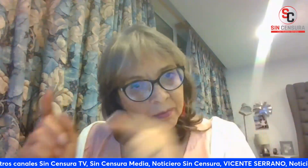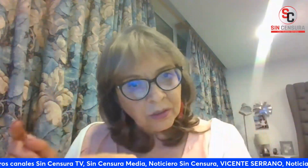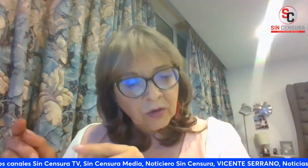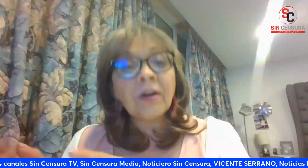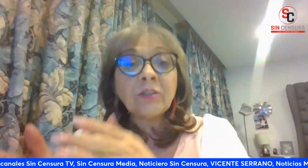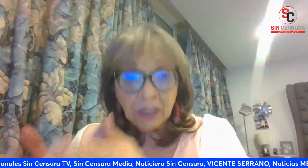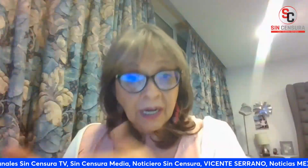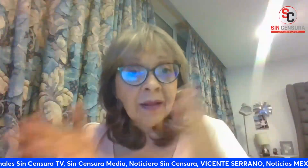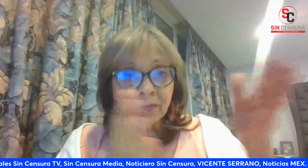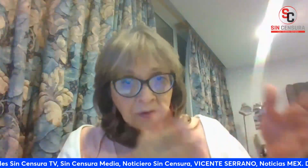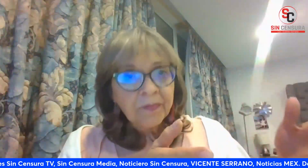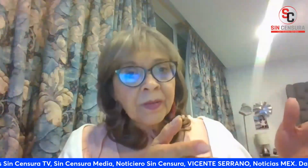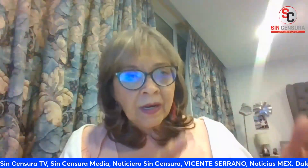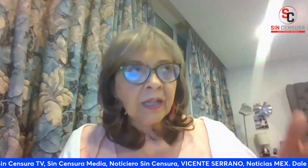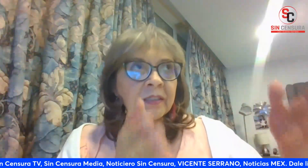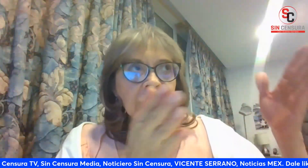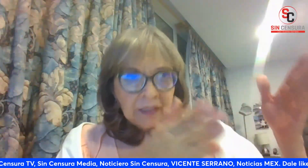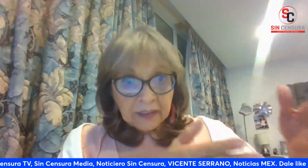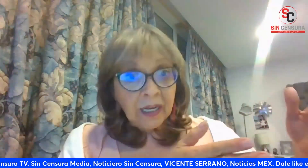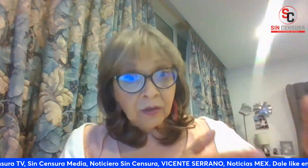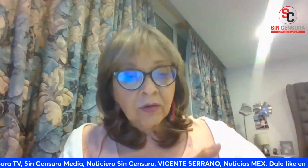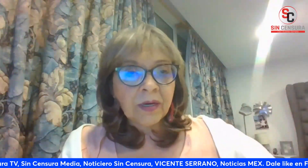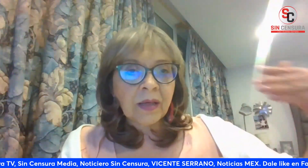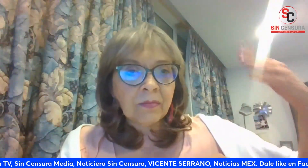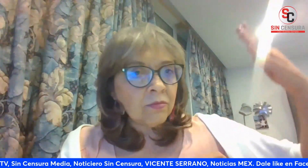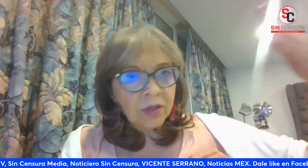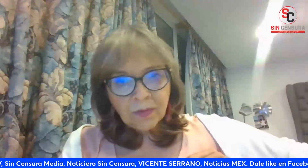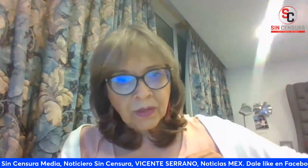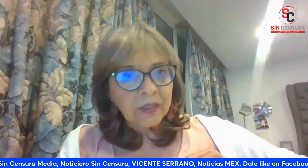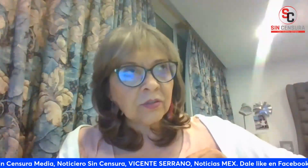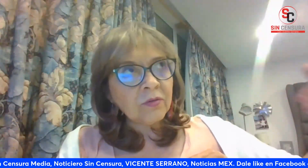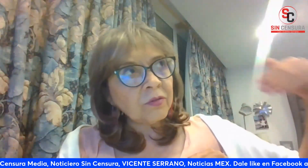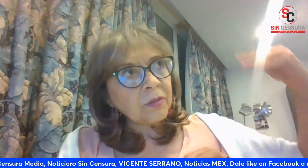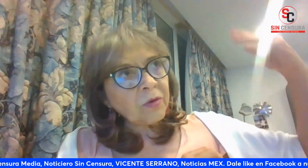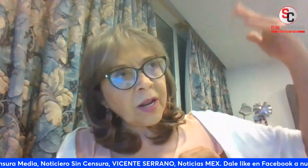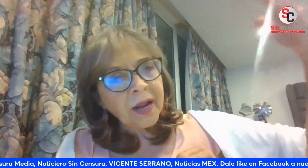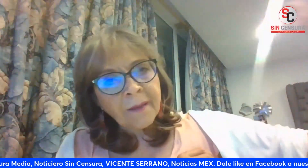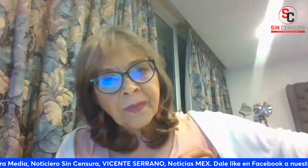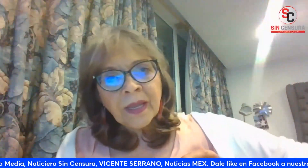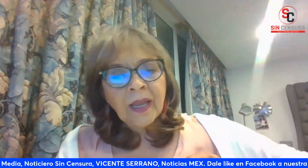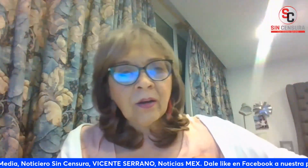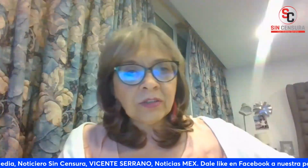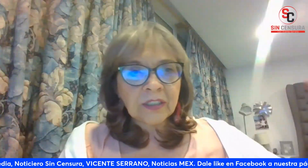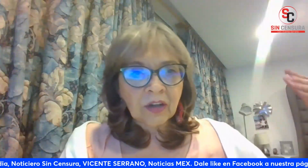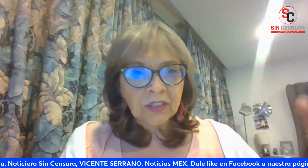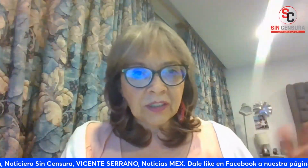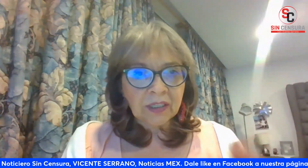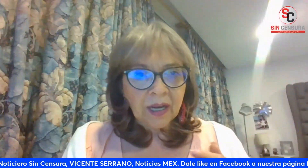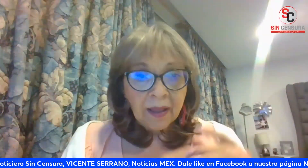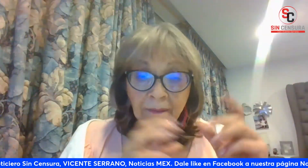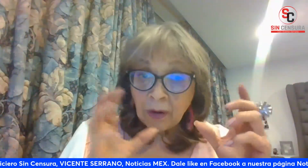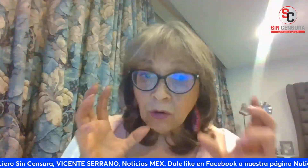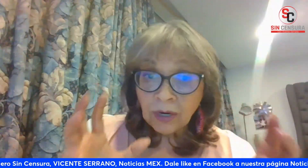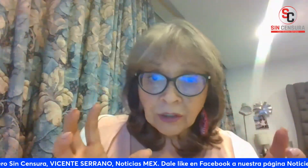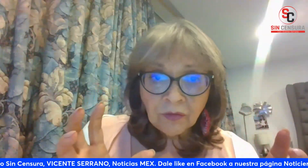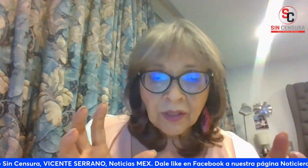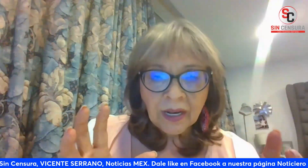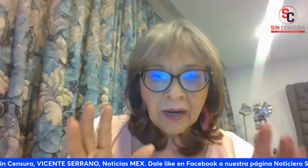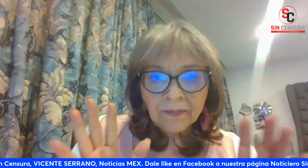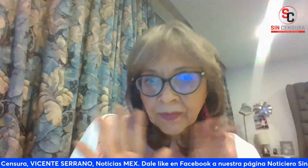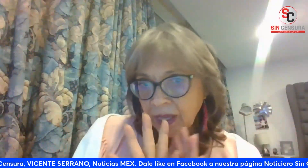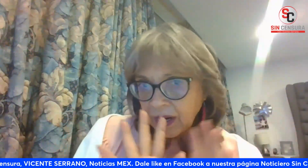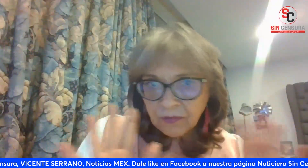años. Perdimos el Congreso. Sí ganamos cierto, ¿verdad? Muy importantes triunfos de Morena en los estados, etcétera. Pero el